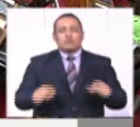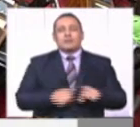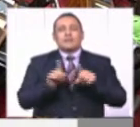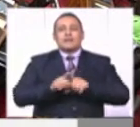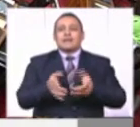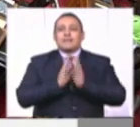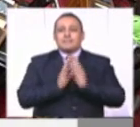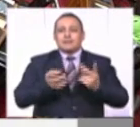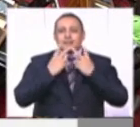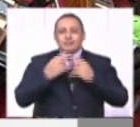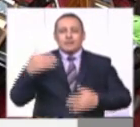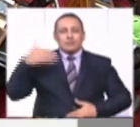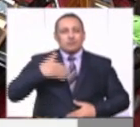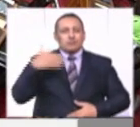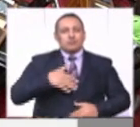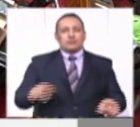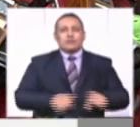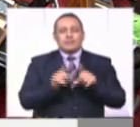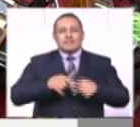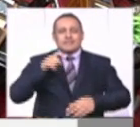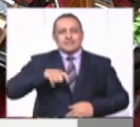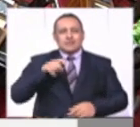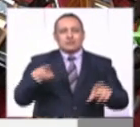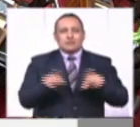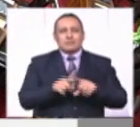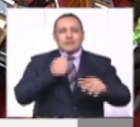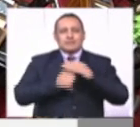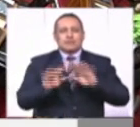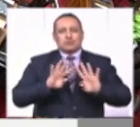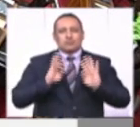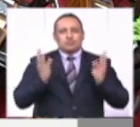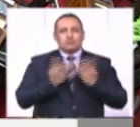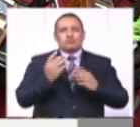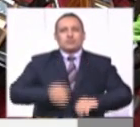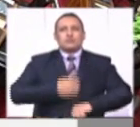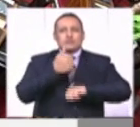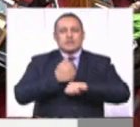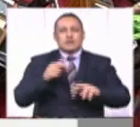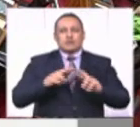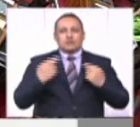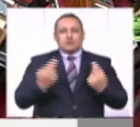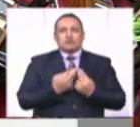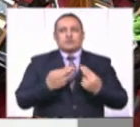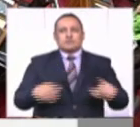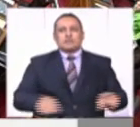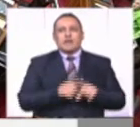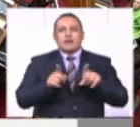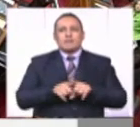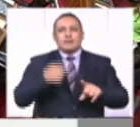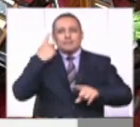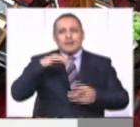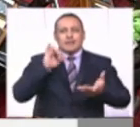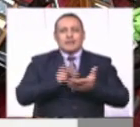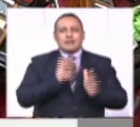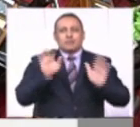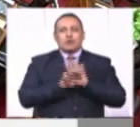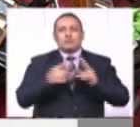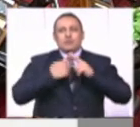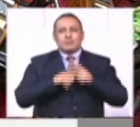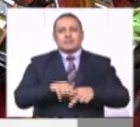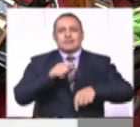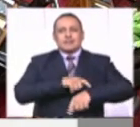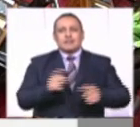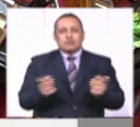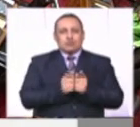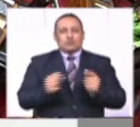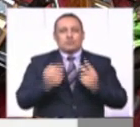registrando la asistencia respectiva en el hemiciclo principal de sesiones para iniciar en breve